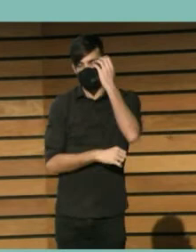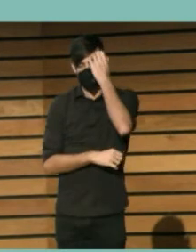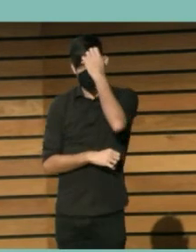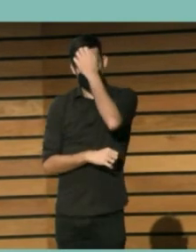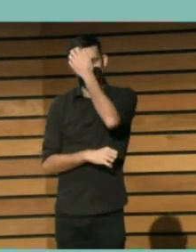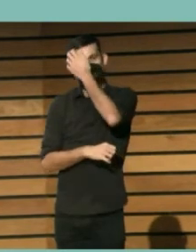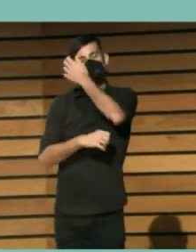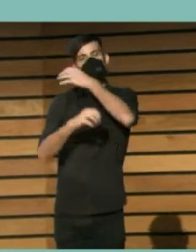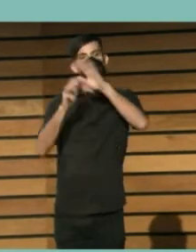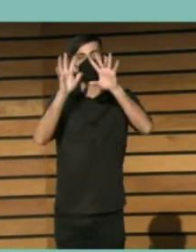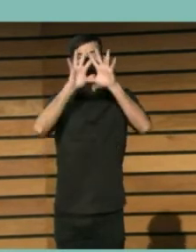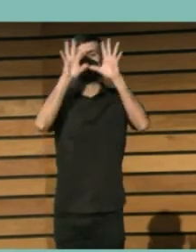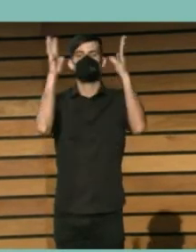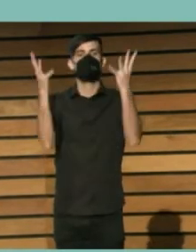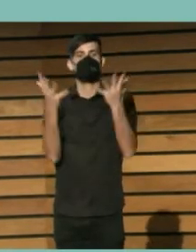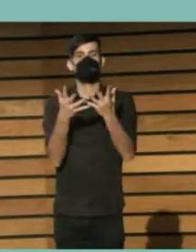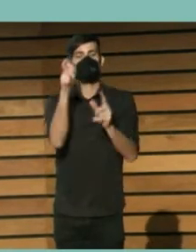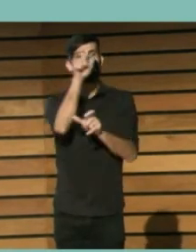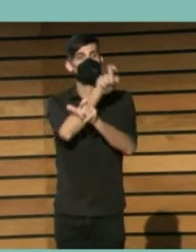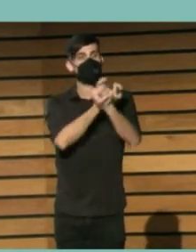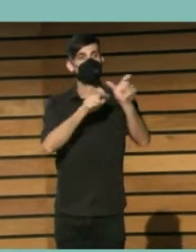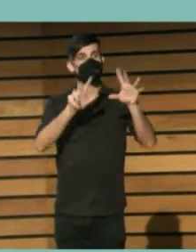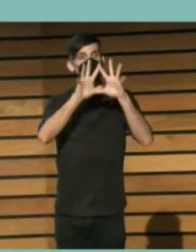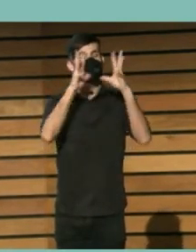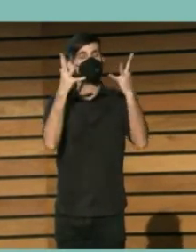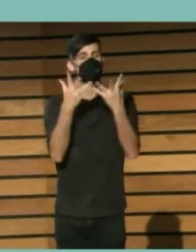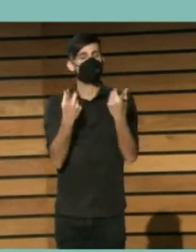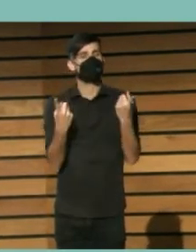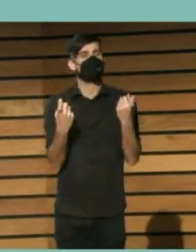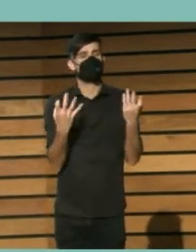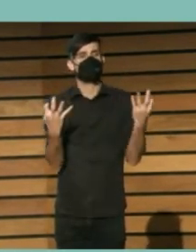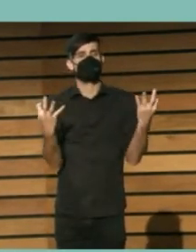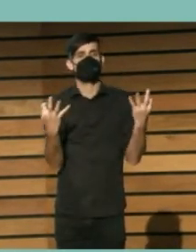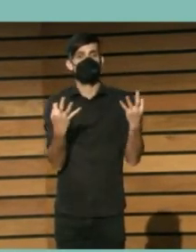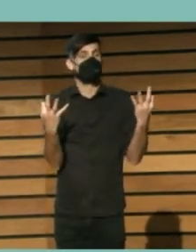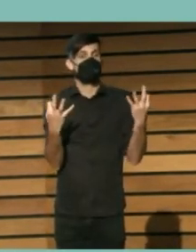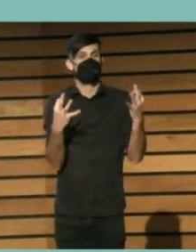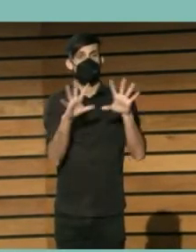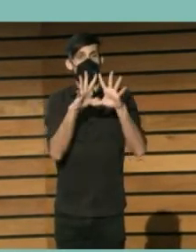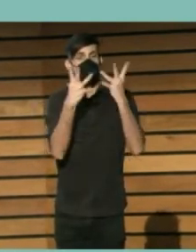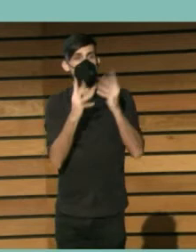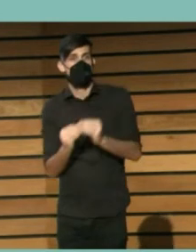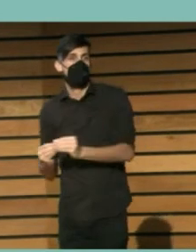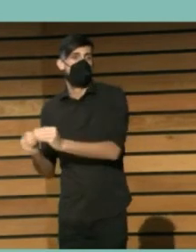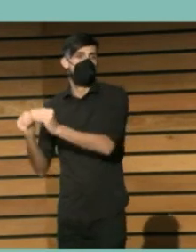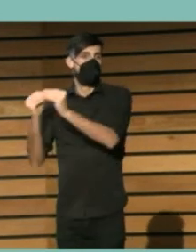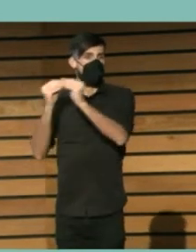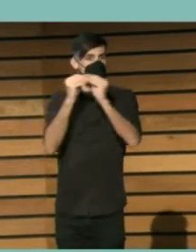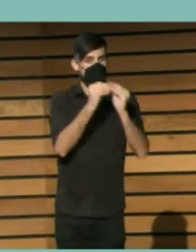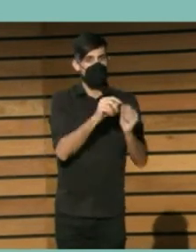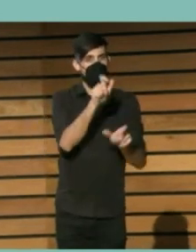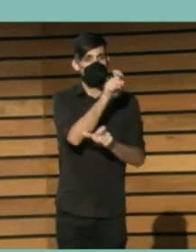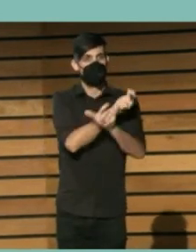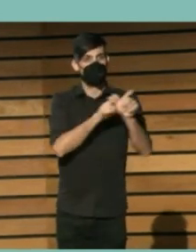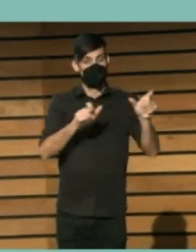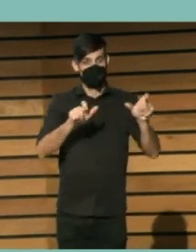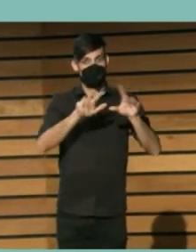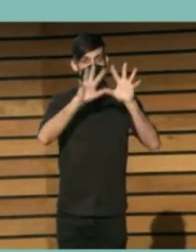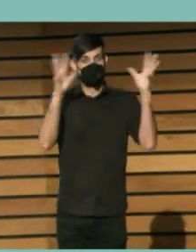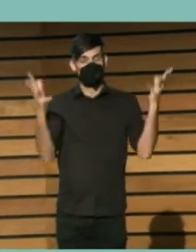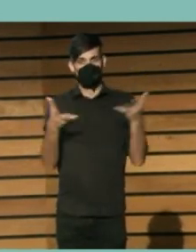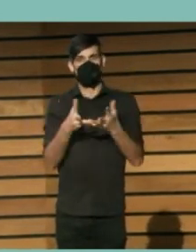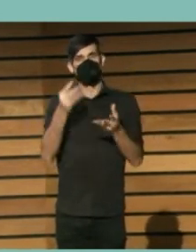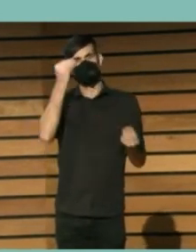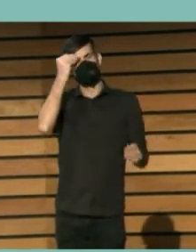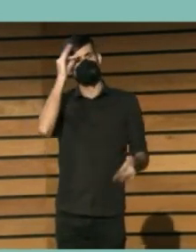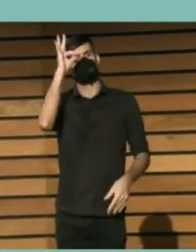mundo global, la humanidad necesita construir una ciudadanía global. Las sociedades de ciudadanos globales son optimistas